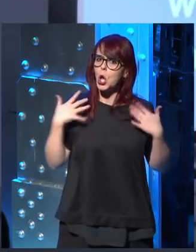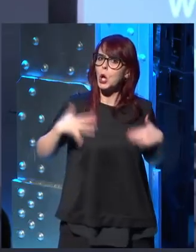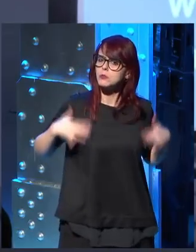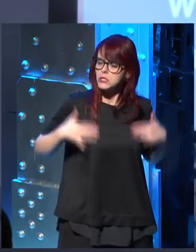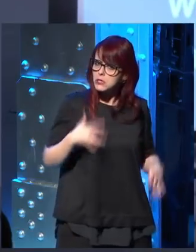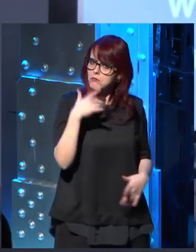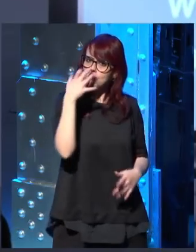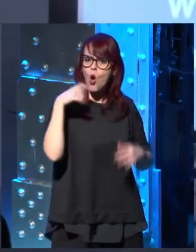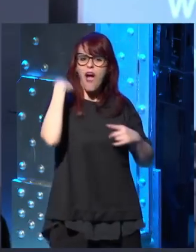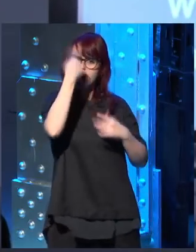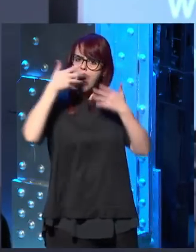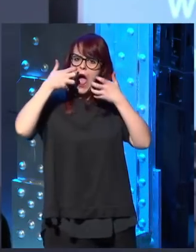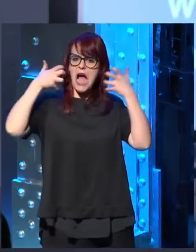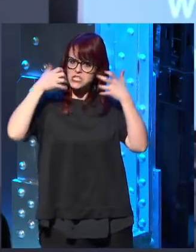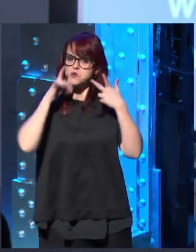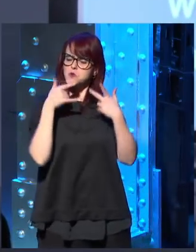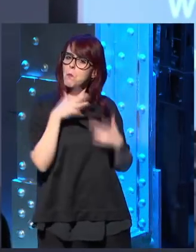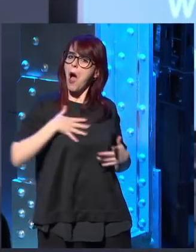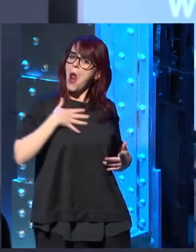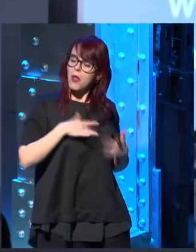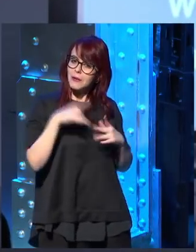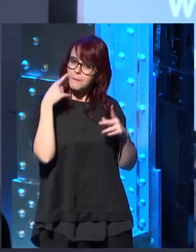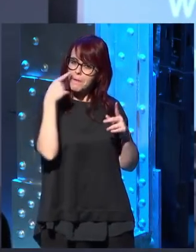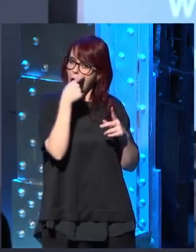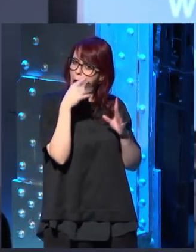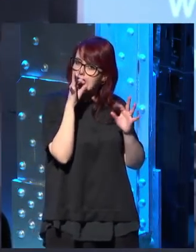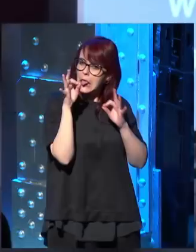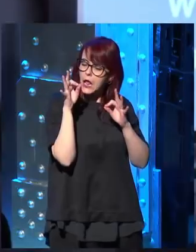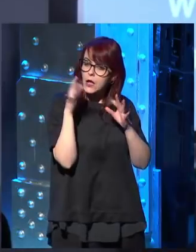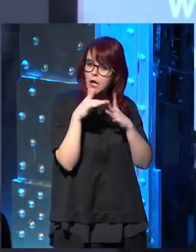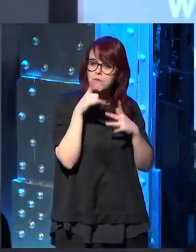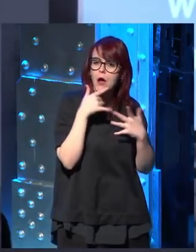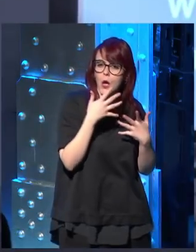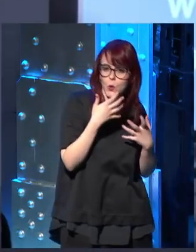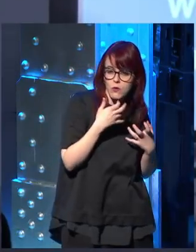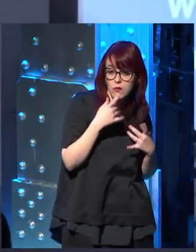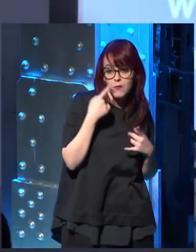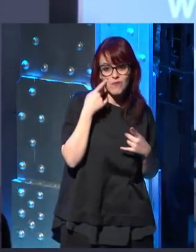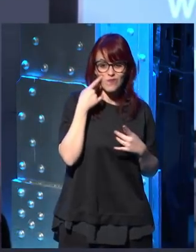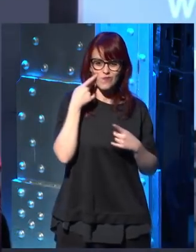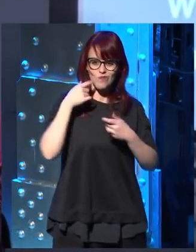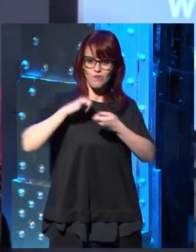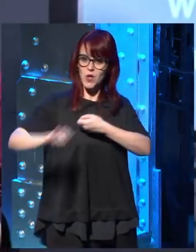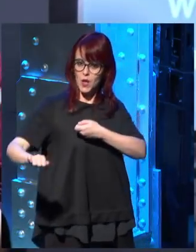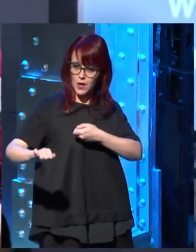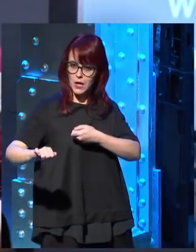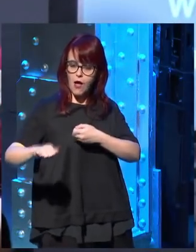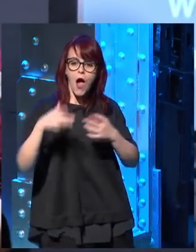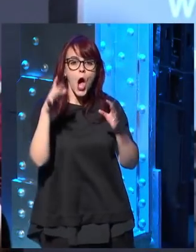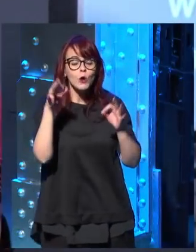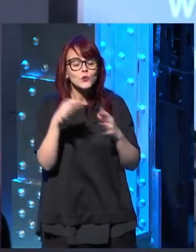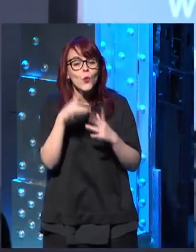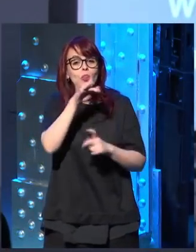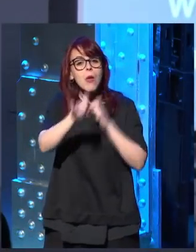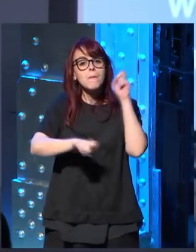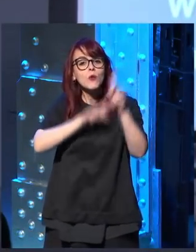dignamente, tenía una cara ancha y agradable, una mirada que pasaba de un segundo de la mansedumbre al sarcasmo. El día en que le